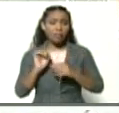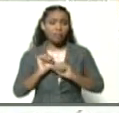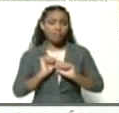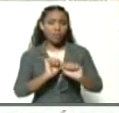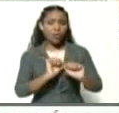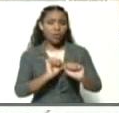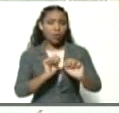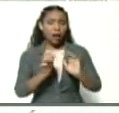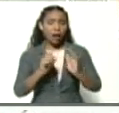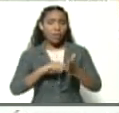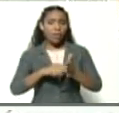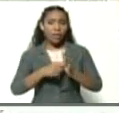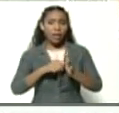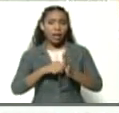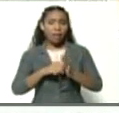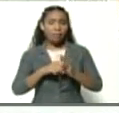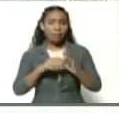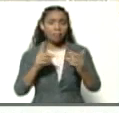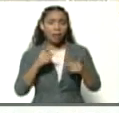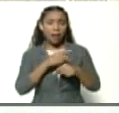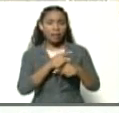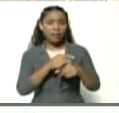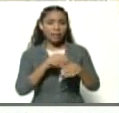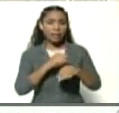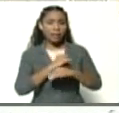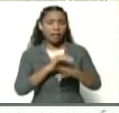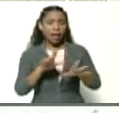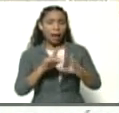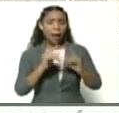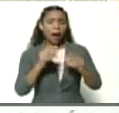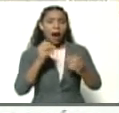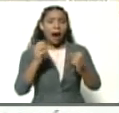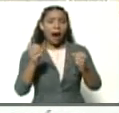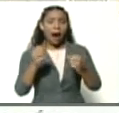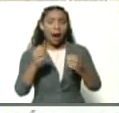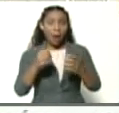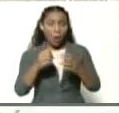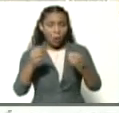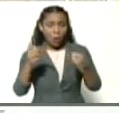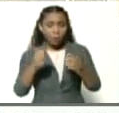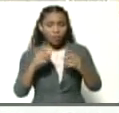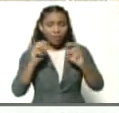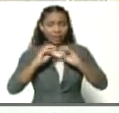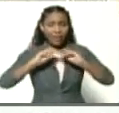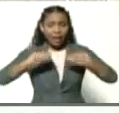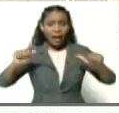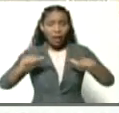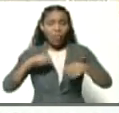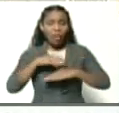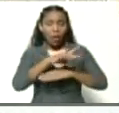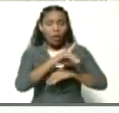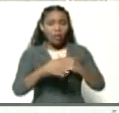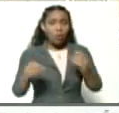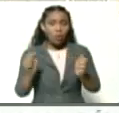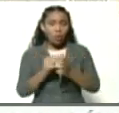técnica para desactivar los campos minados que han dejado estos grupos